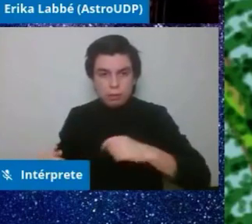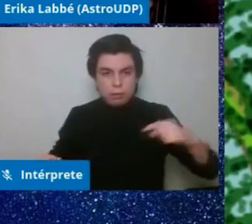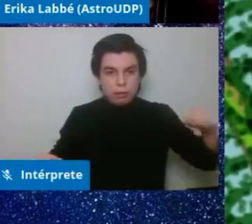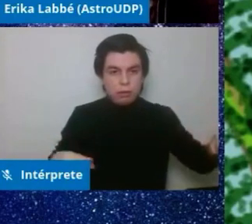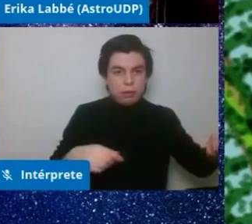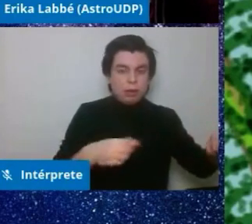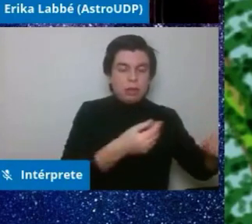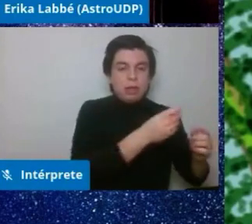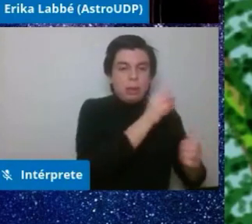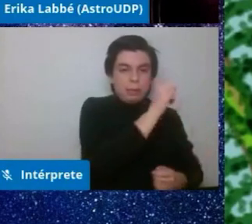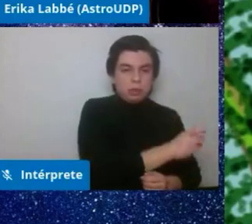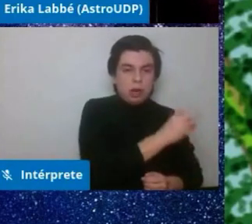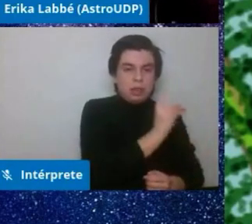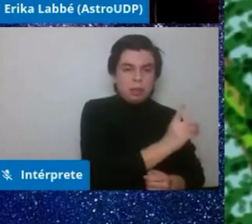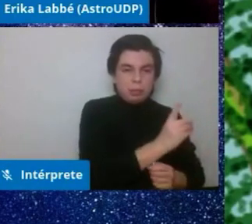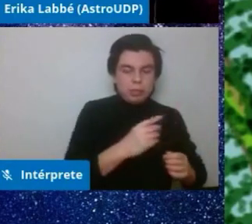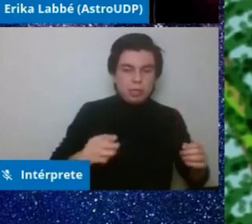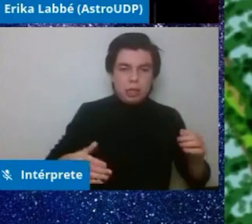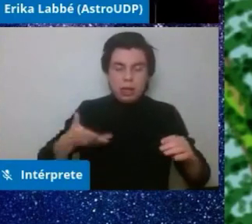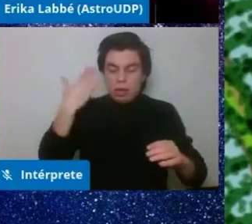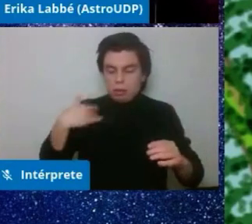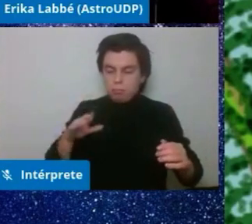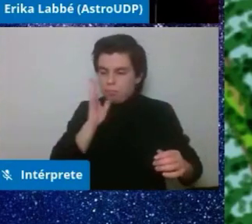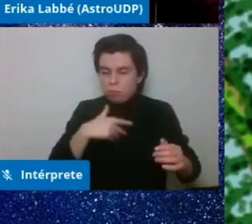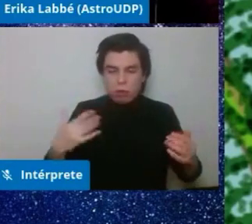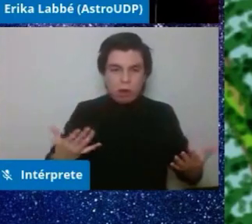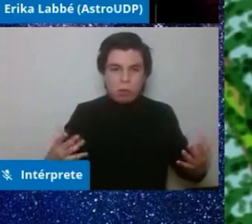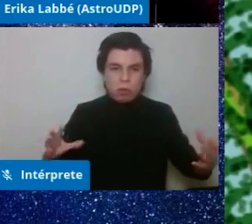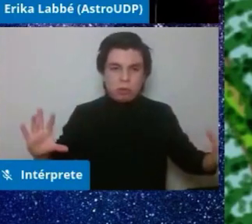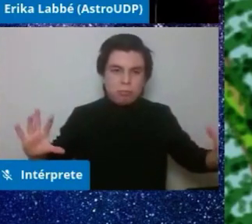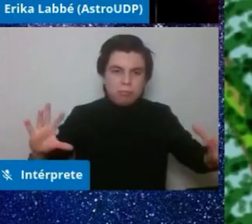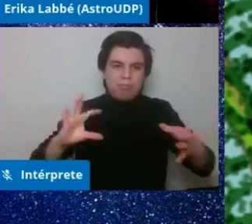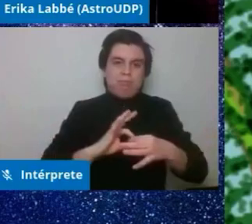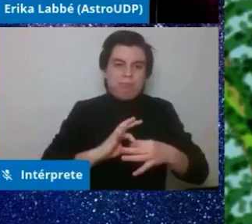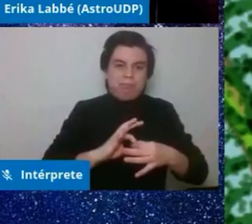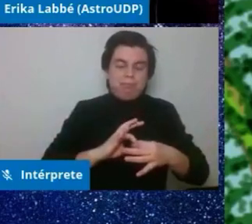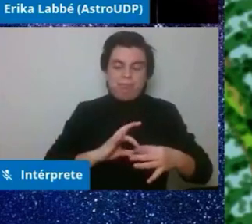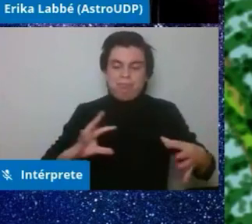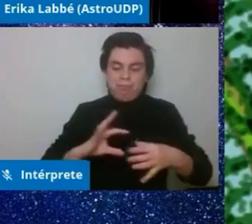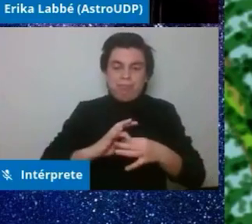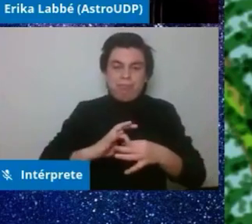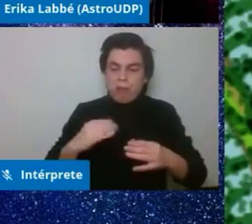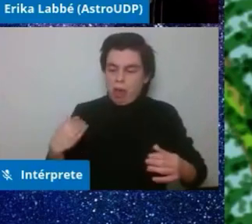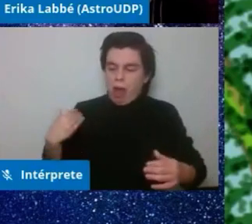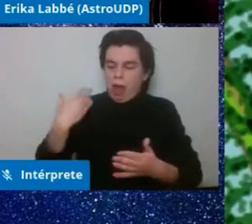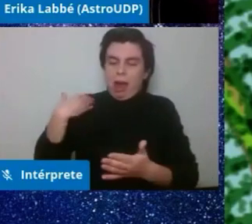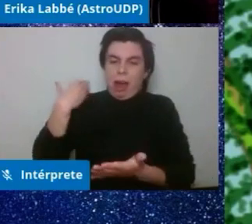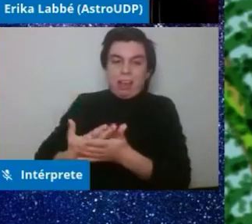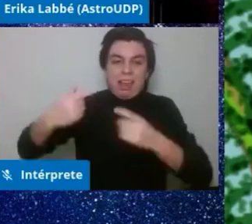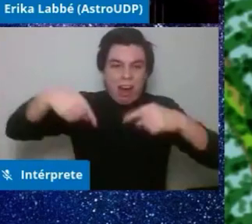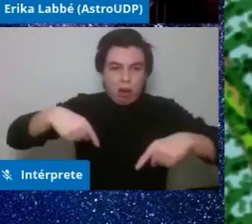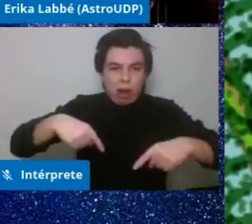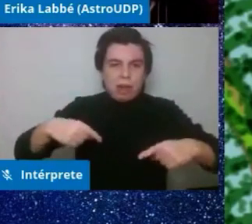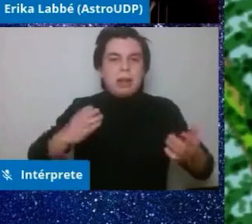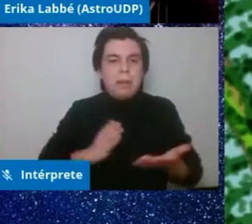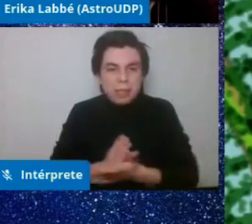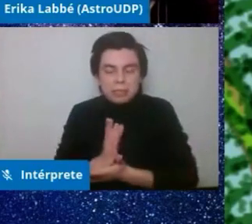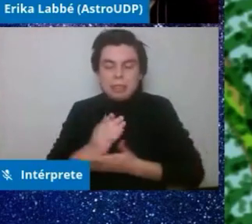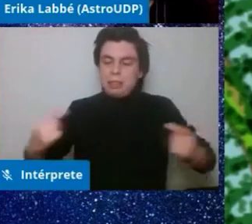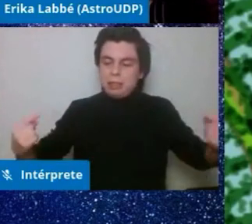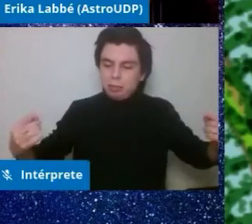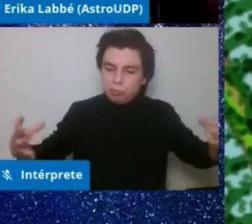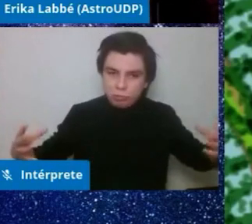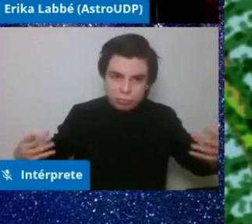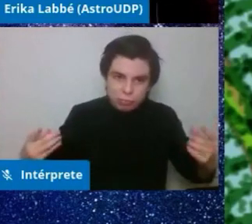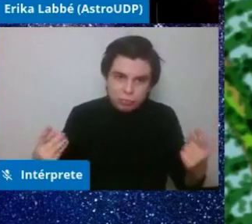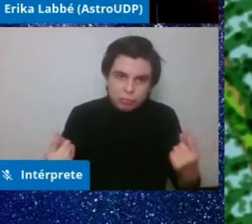hasta ahora. Entonces tenemos que crear esos lazos, tenemos que empezar a buscarnos, a generar confianza. Y